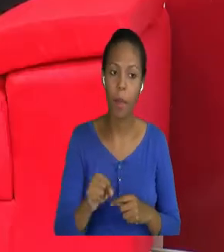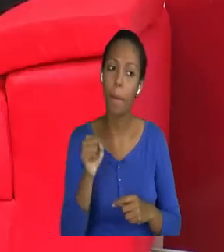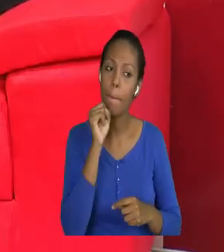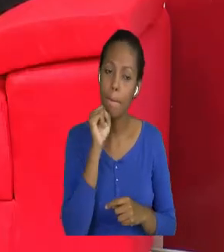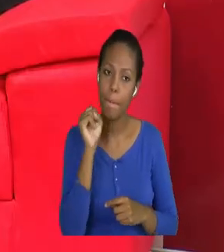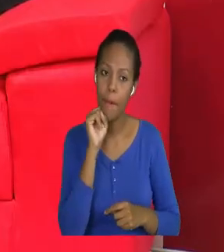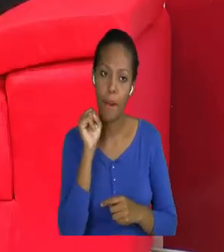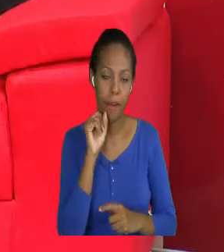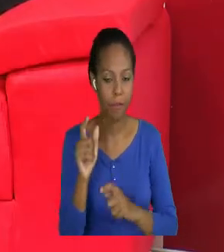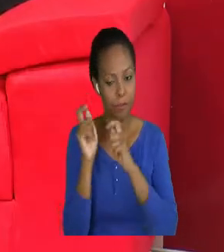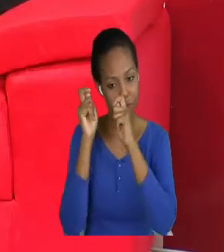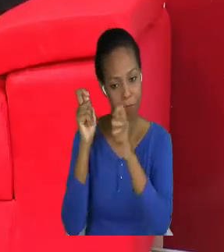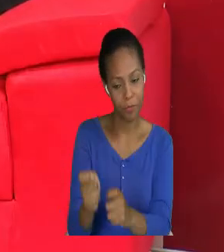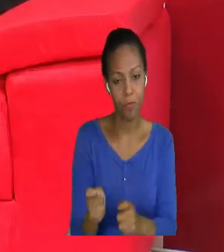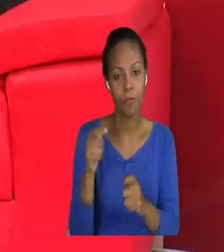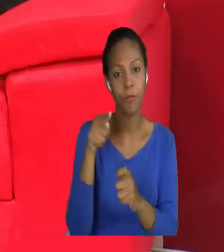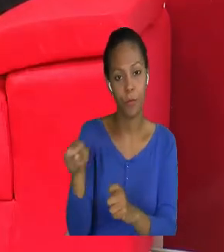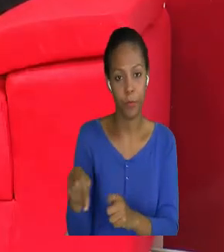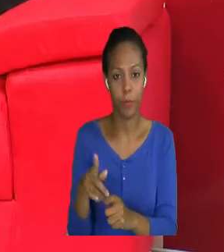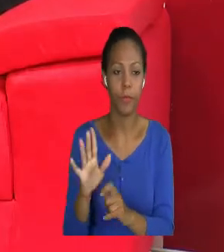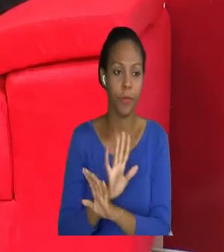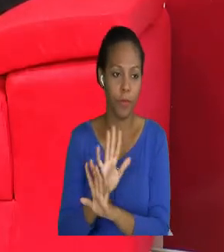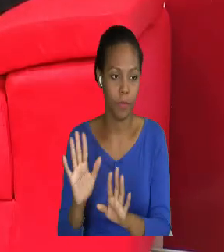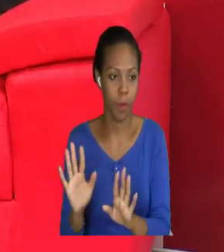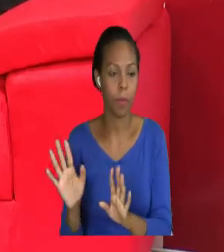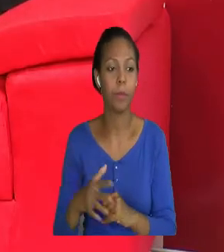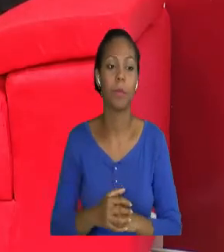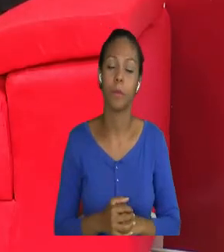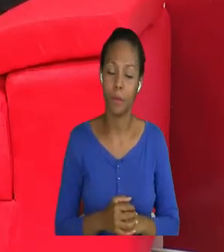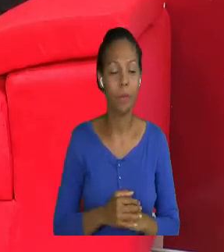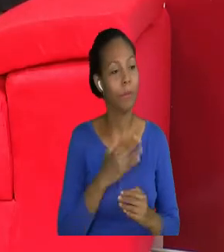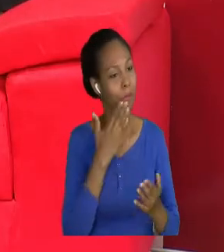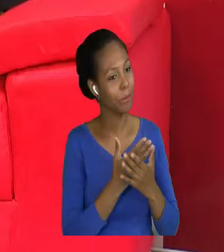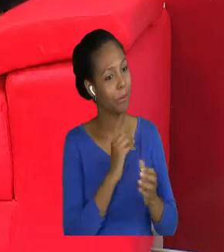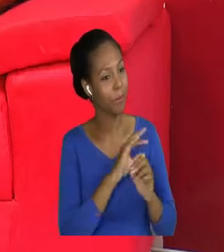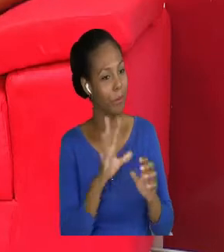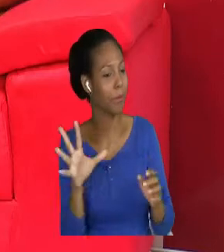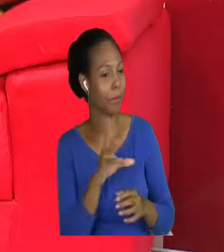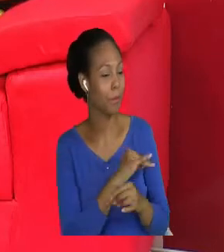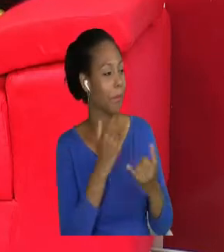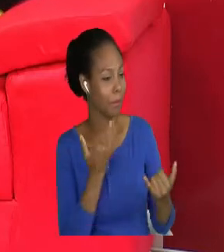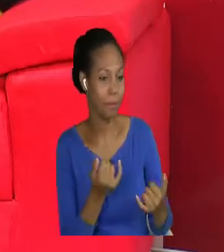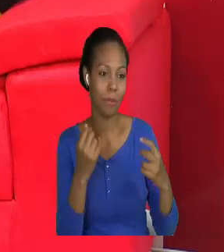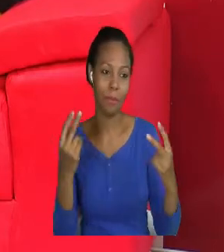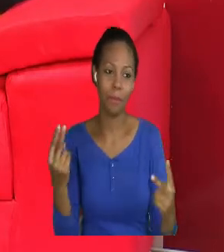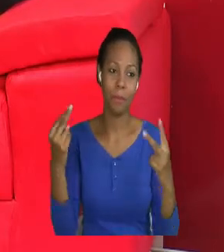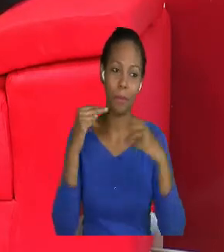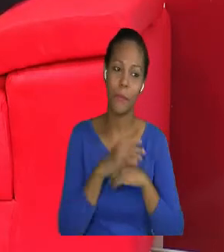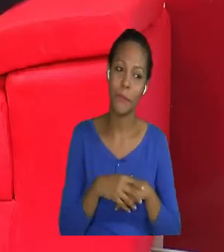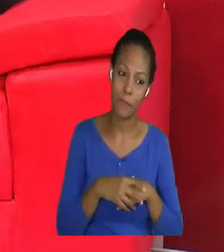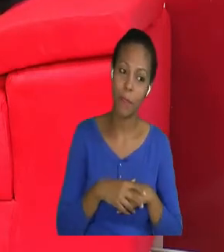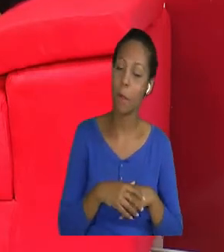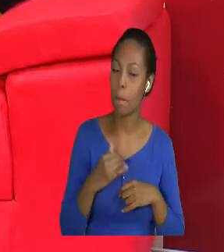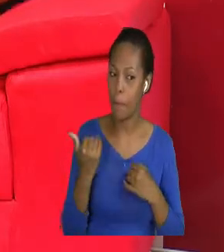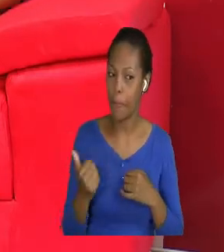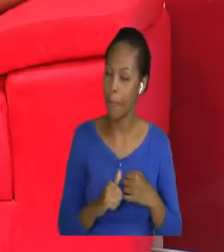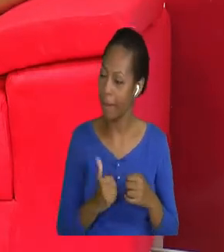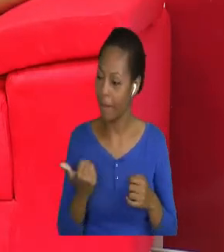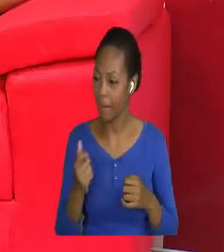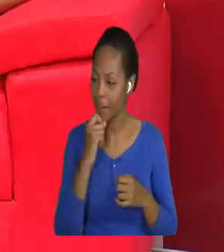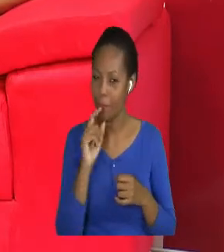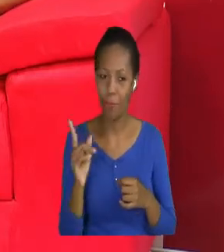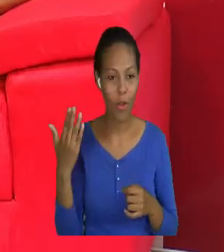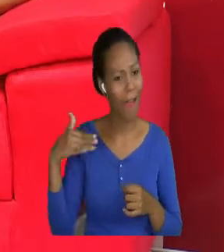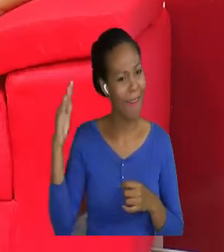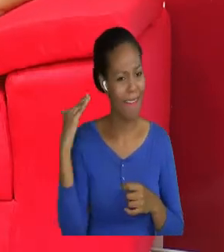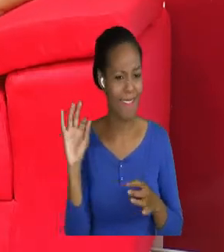días. Buenos días, Jennifer, y buenos días a todos los que nos están viendo en estos momentos. Bueno, Jenny, aprovechemos de una vez, como no habíamos tenido la